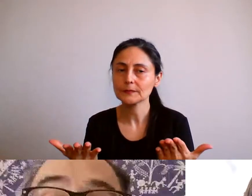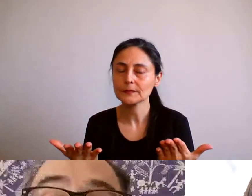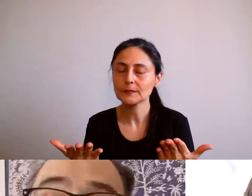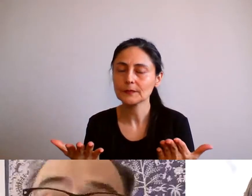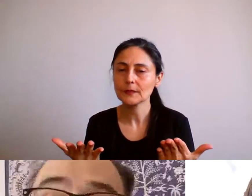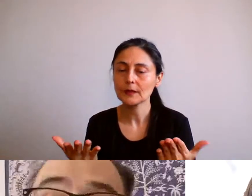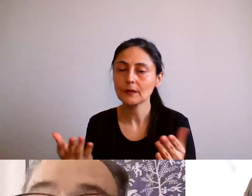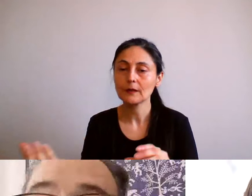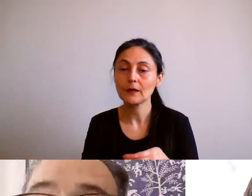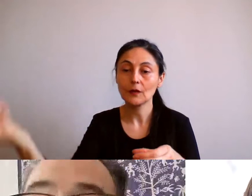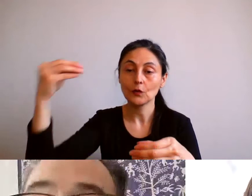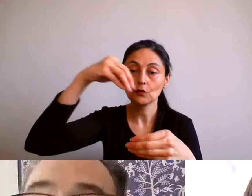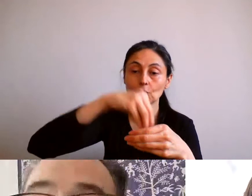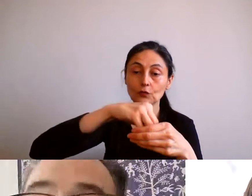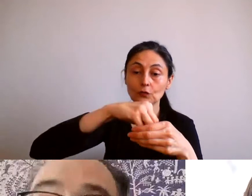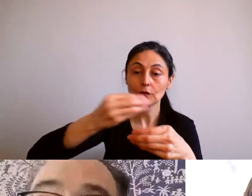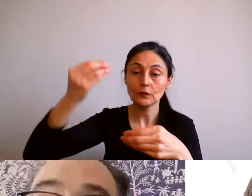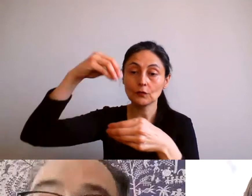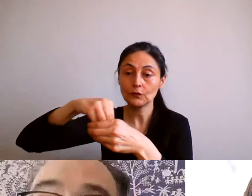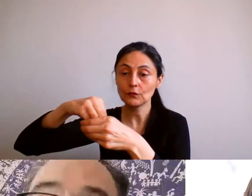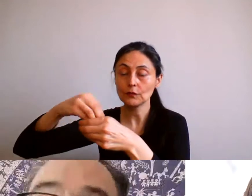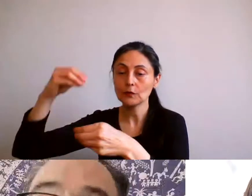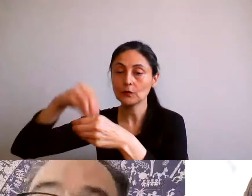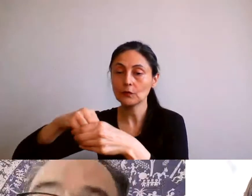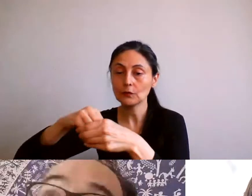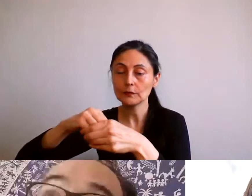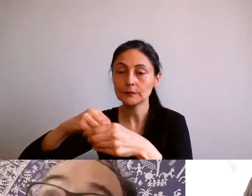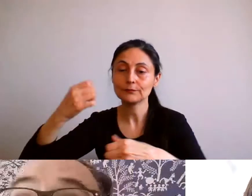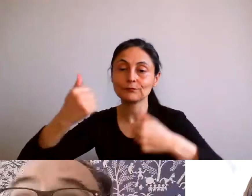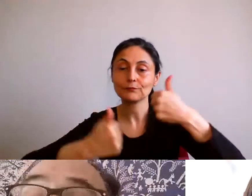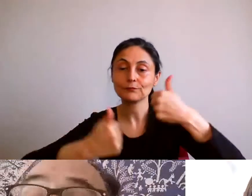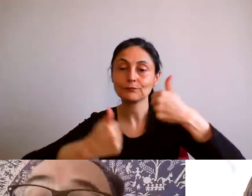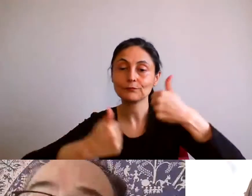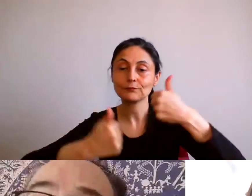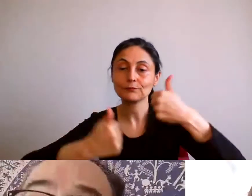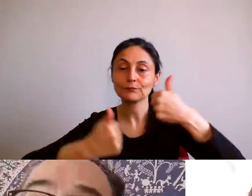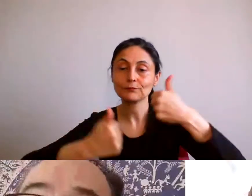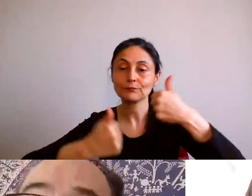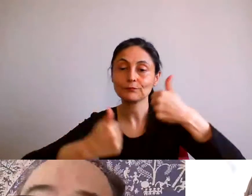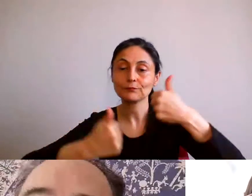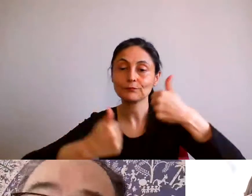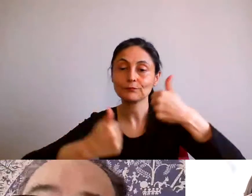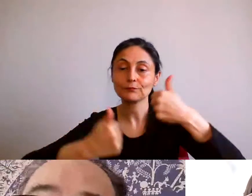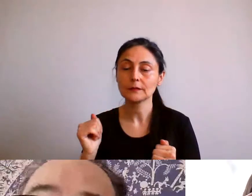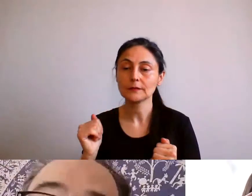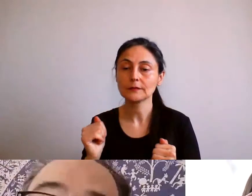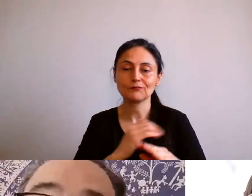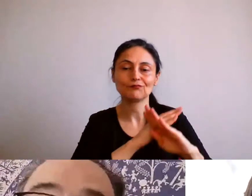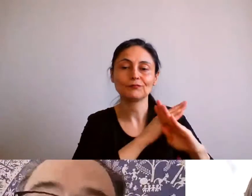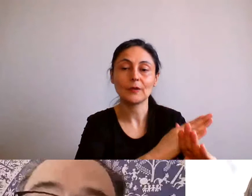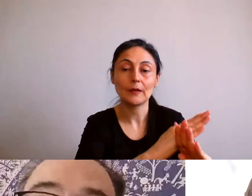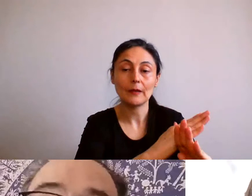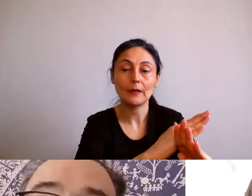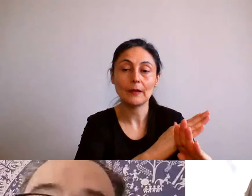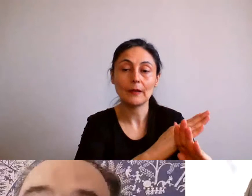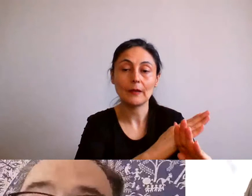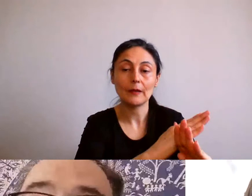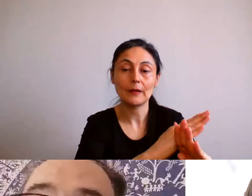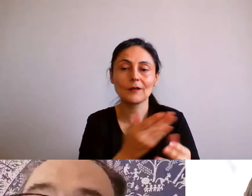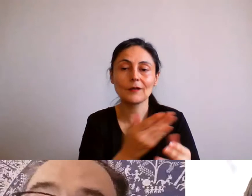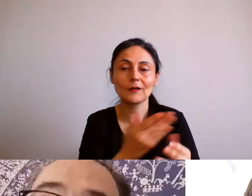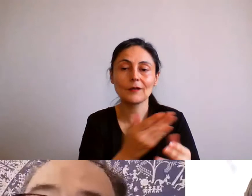tanta gente a una carrera como psicología nos permite, o nos impide, más bien dicho, poder compartir con otras disciplinas, porque el generar